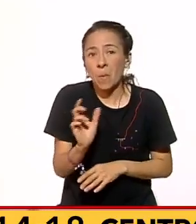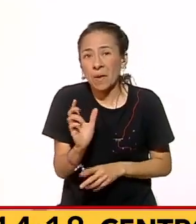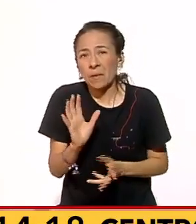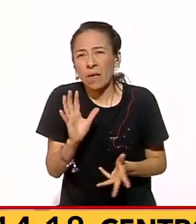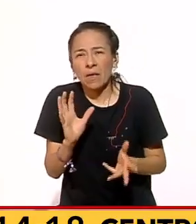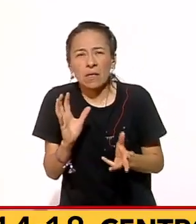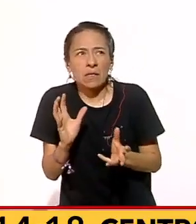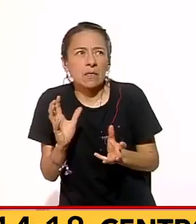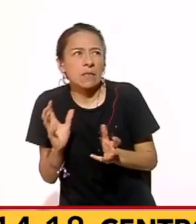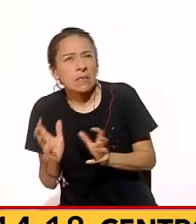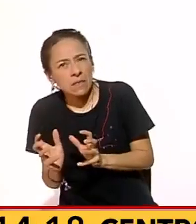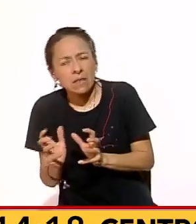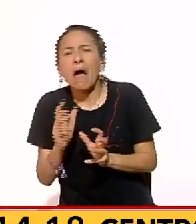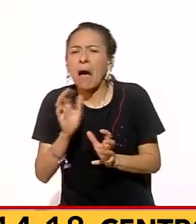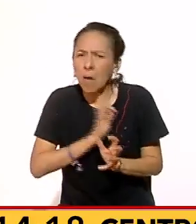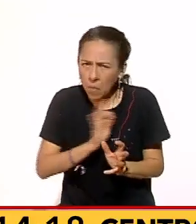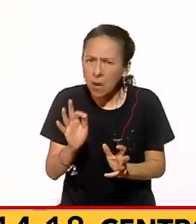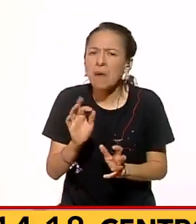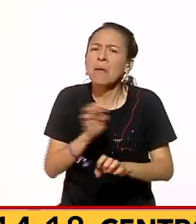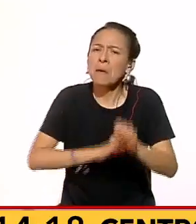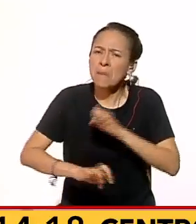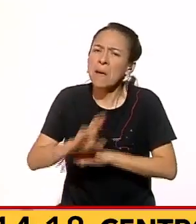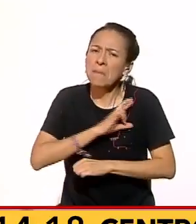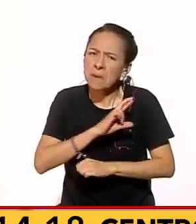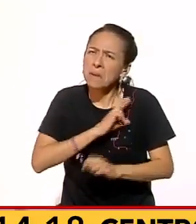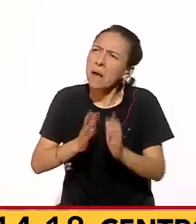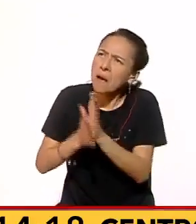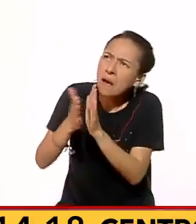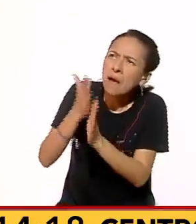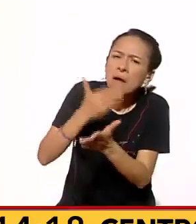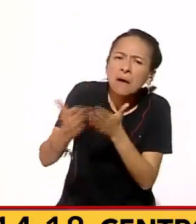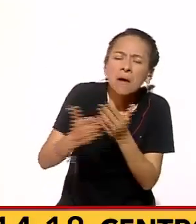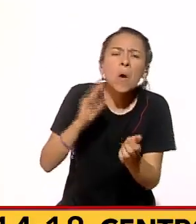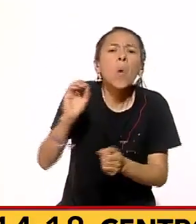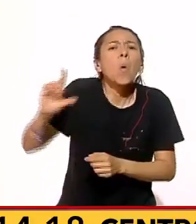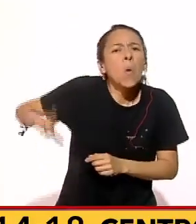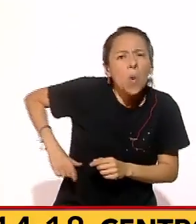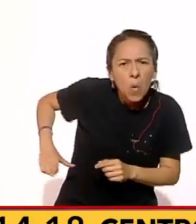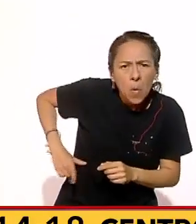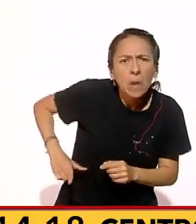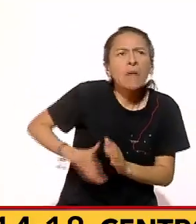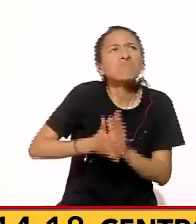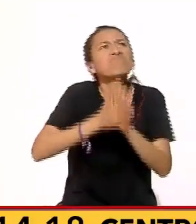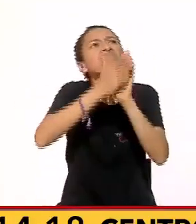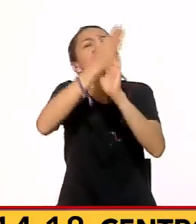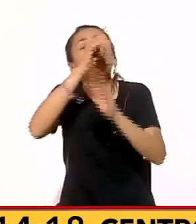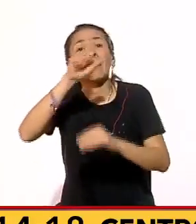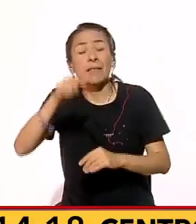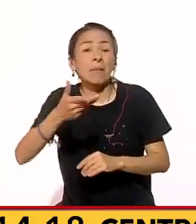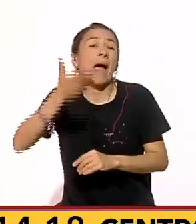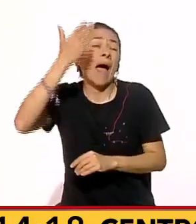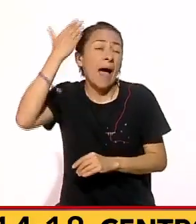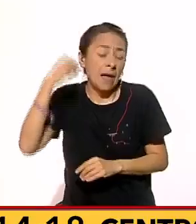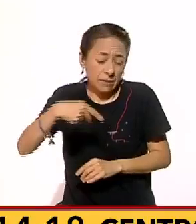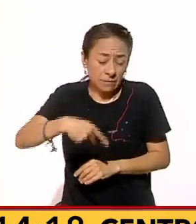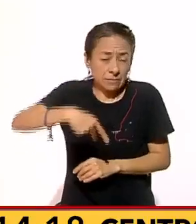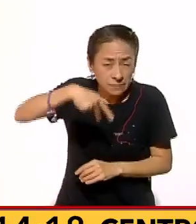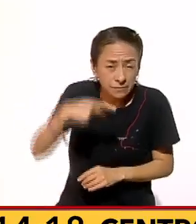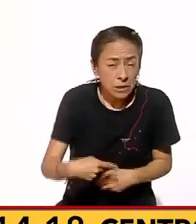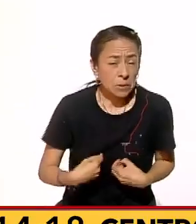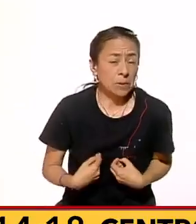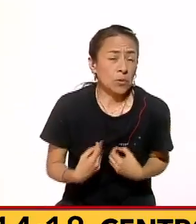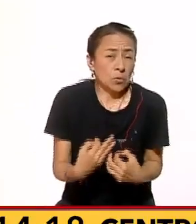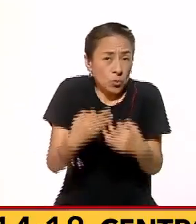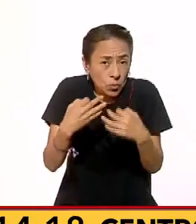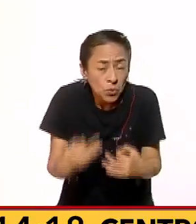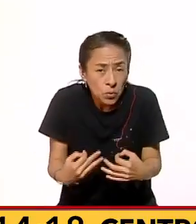por desarrolladores privados o bien por las autoridades y paulatinamente va desplazando a los habitantes originarios para ser reemplazados